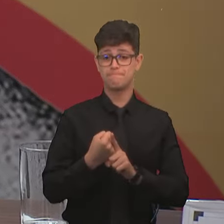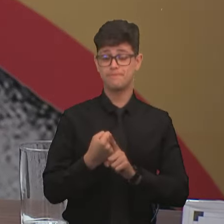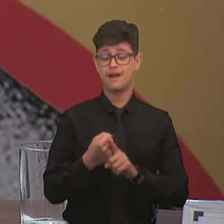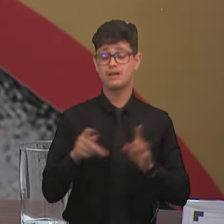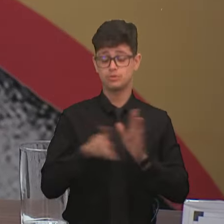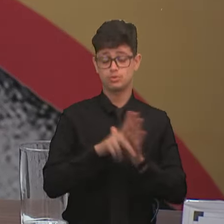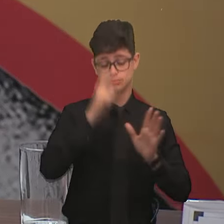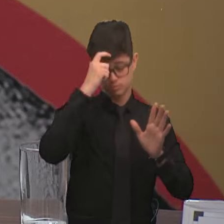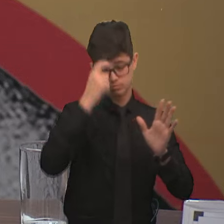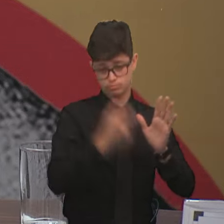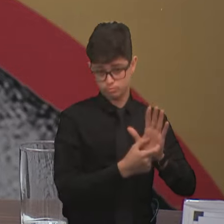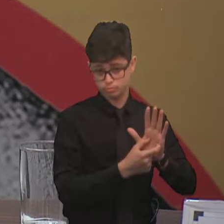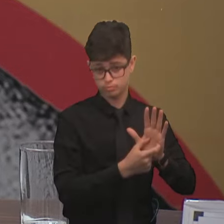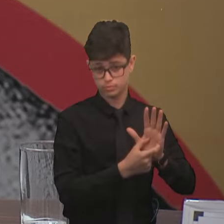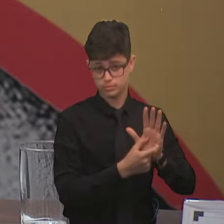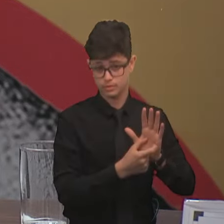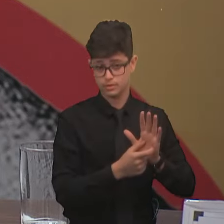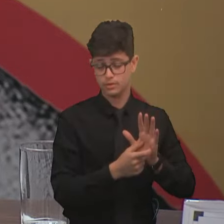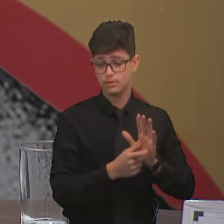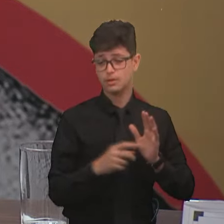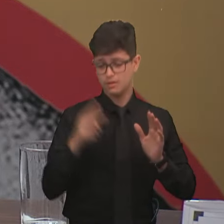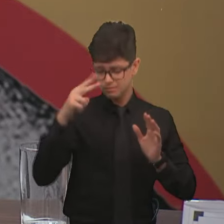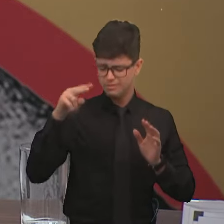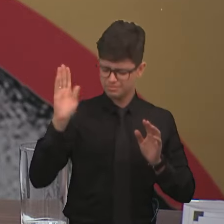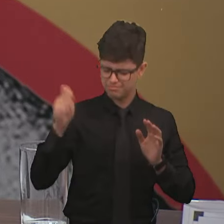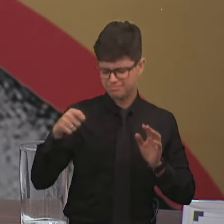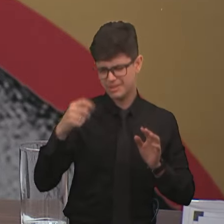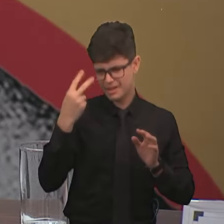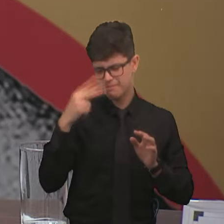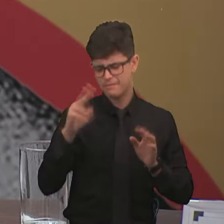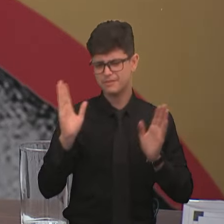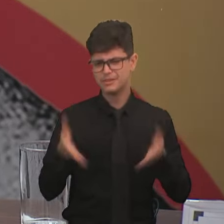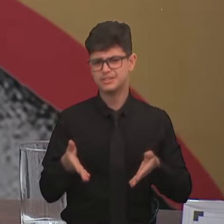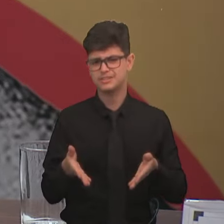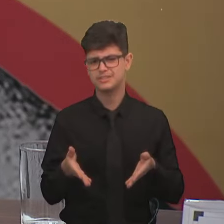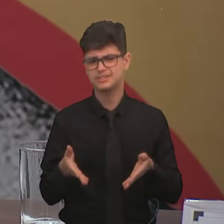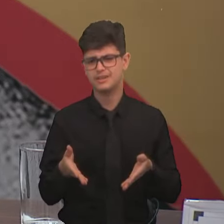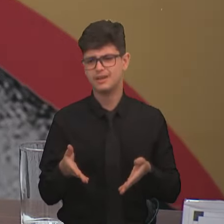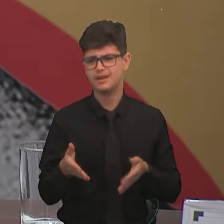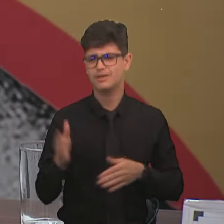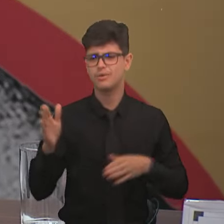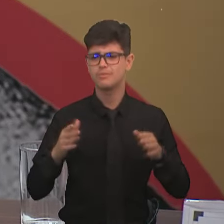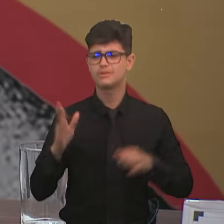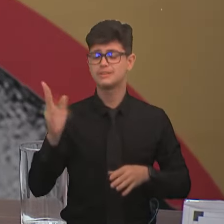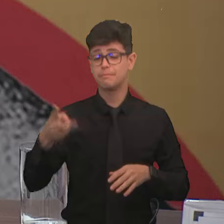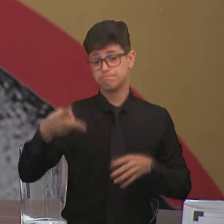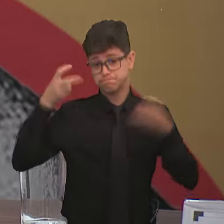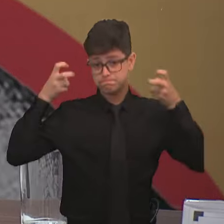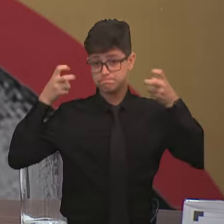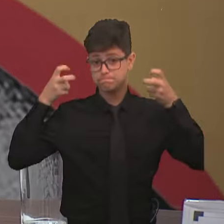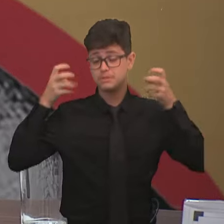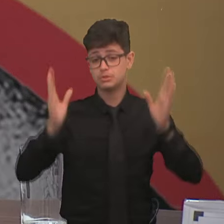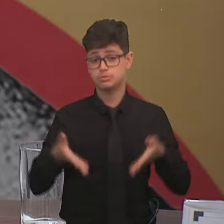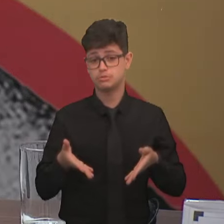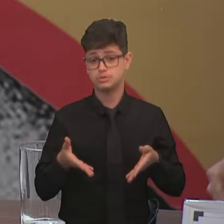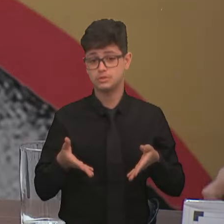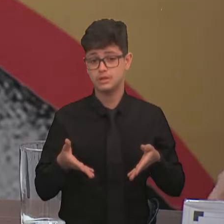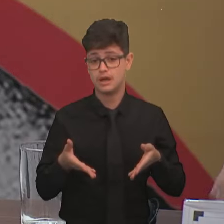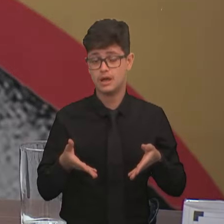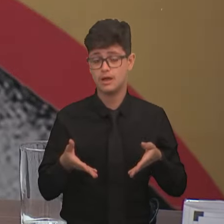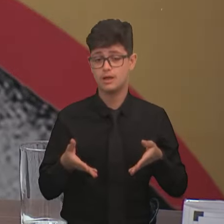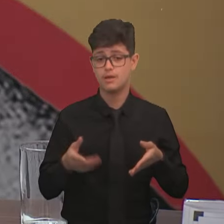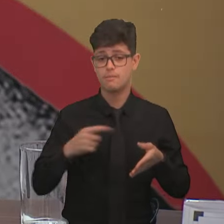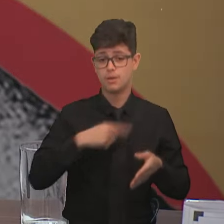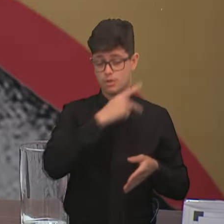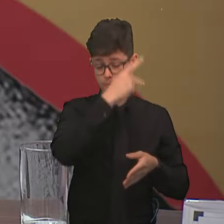la IA generativa, vimos algunas reflexiones sobre los riesgos para la libertad de expresión en la esfera pública